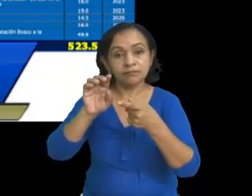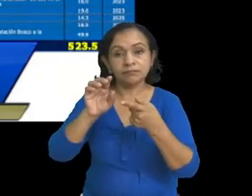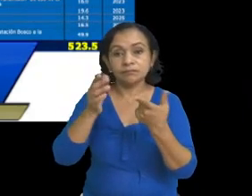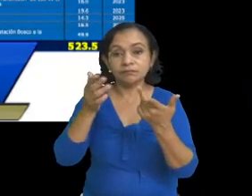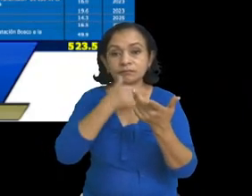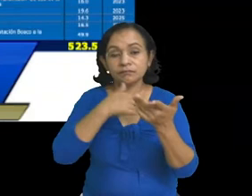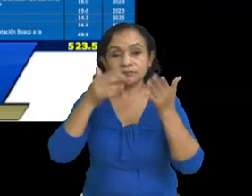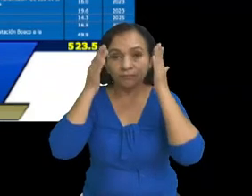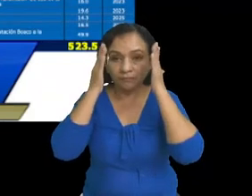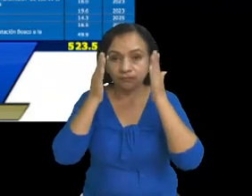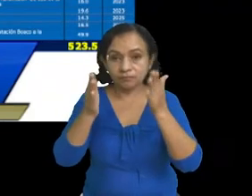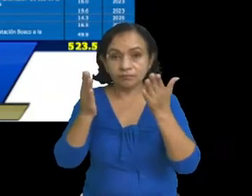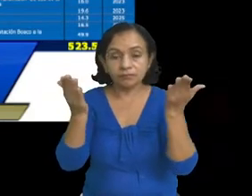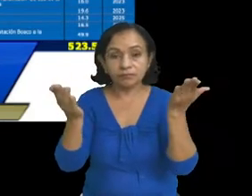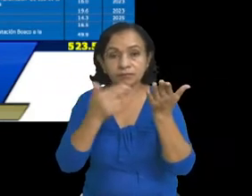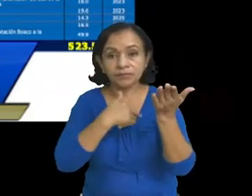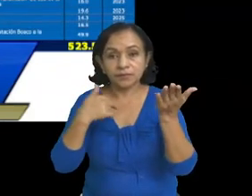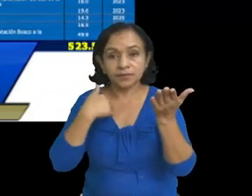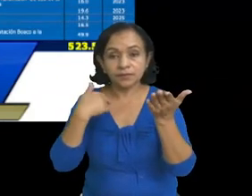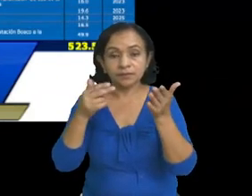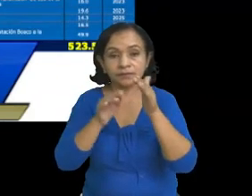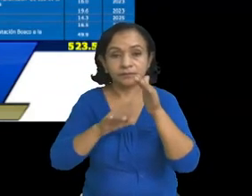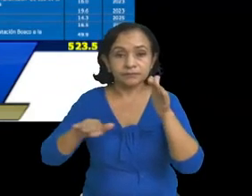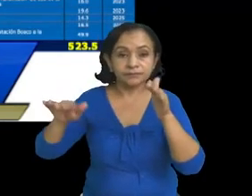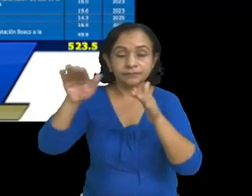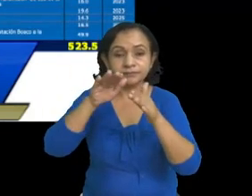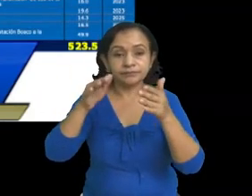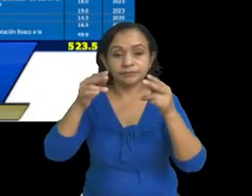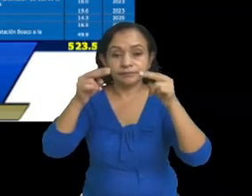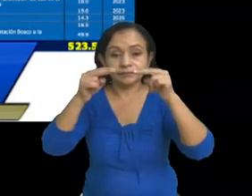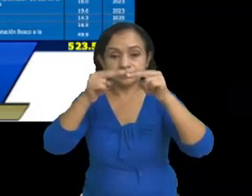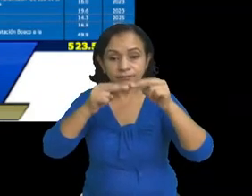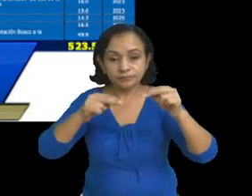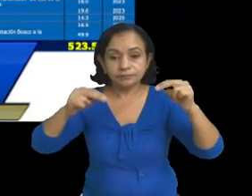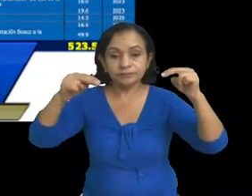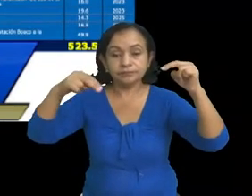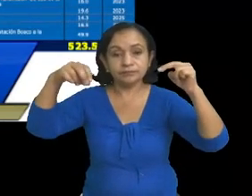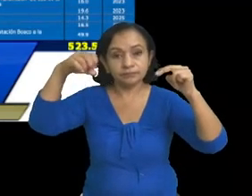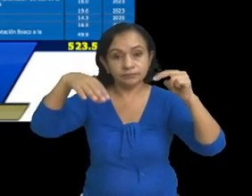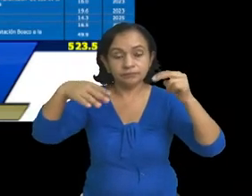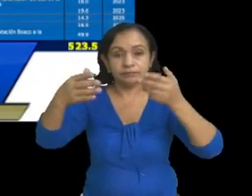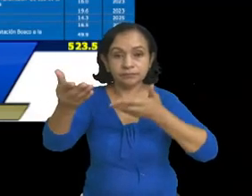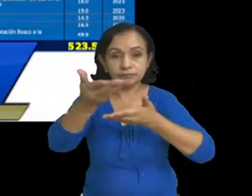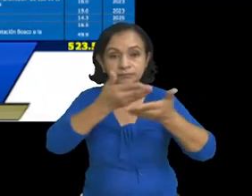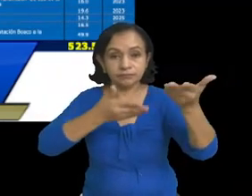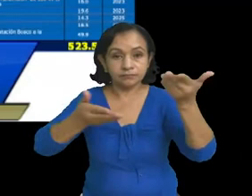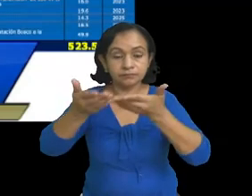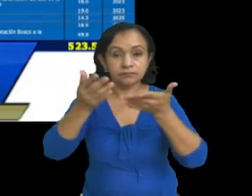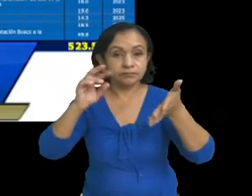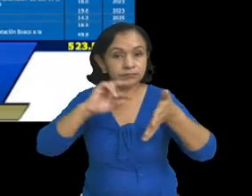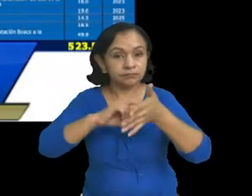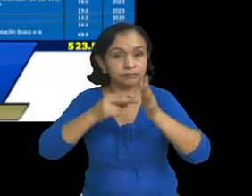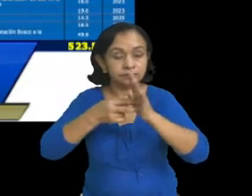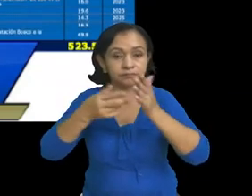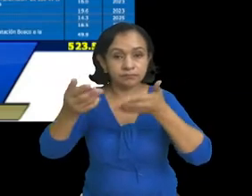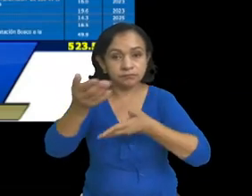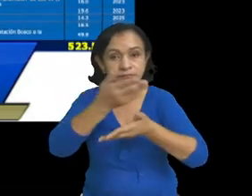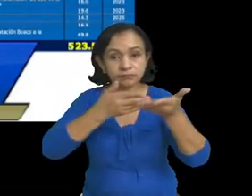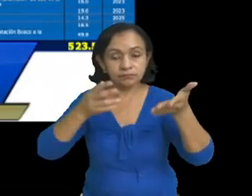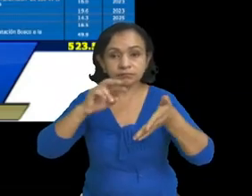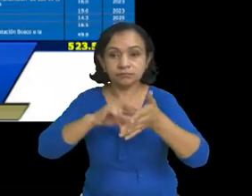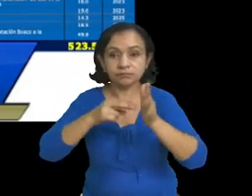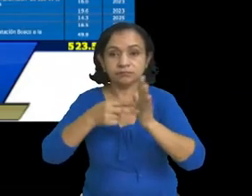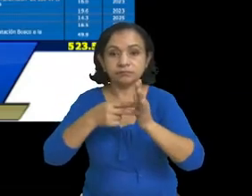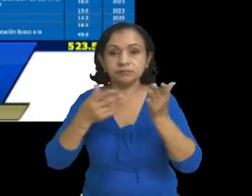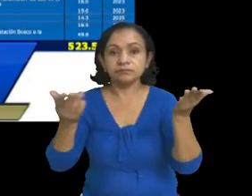para atender lo que es el crecimiento de la demanda de energía eléctrica y aumentar la confiabilidad. ¿Qué significa la confiabilidad del sistema?